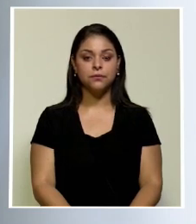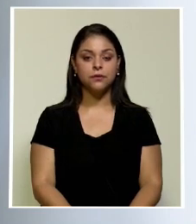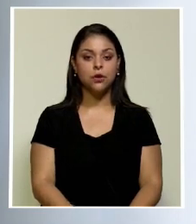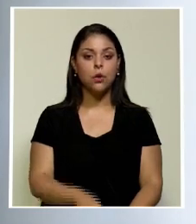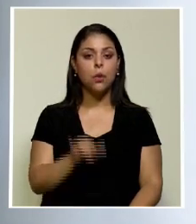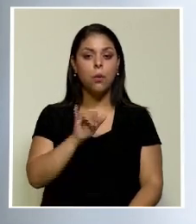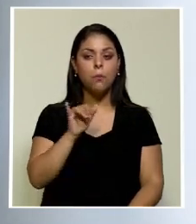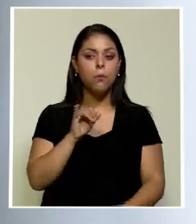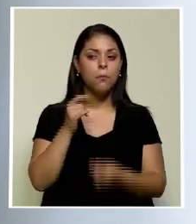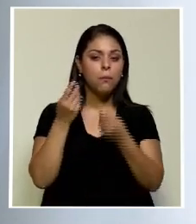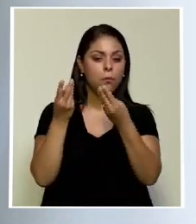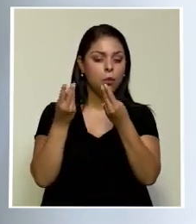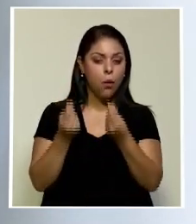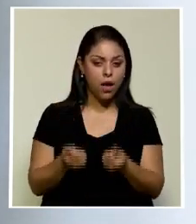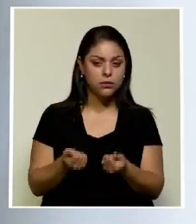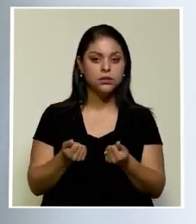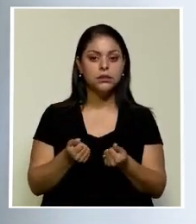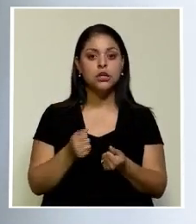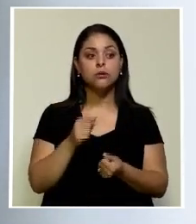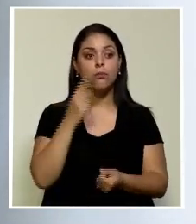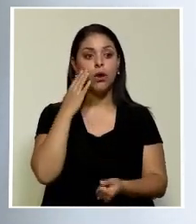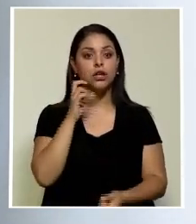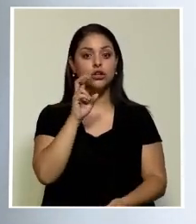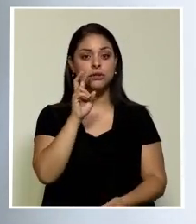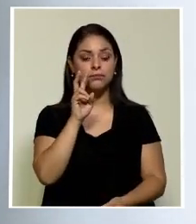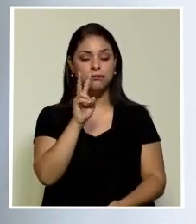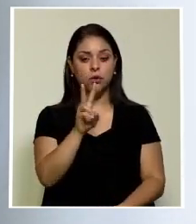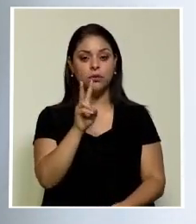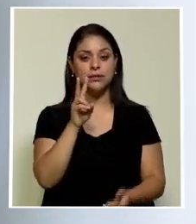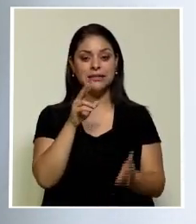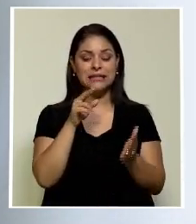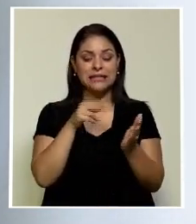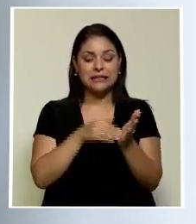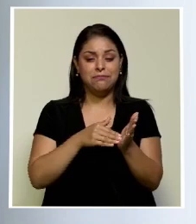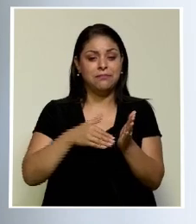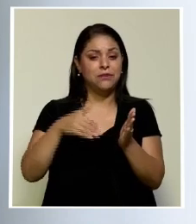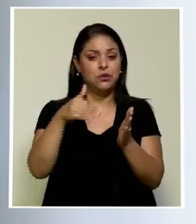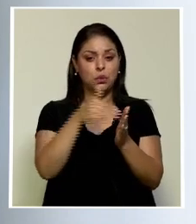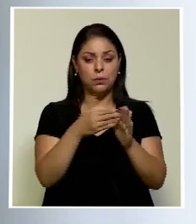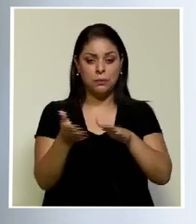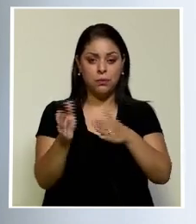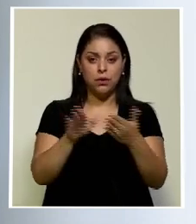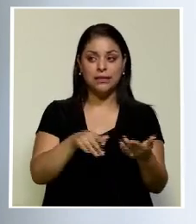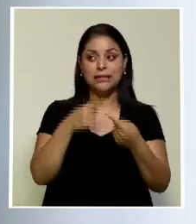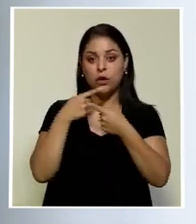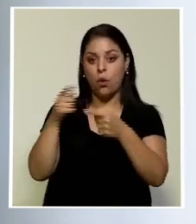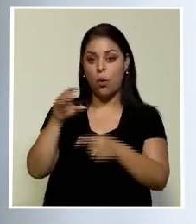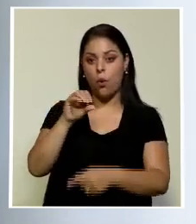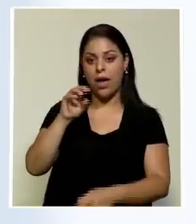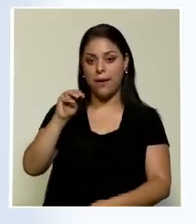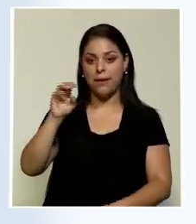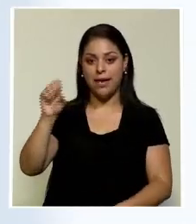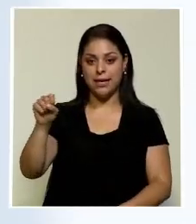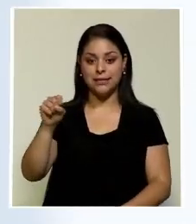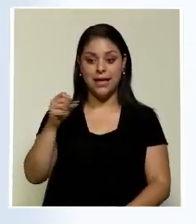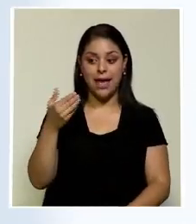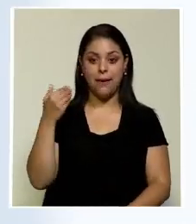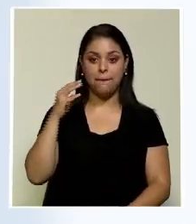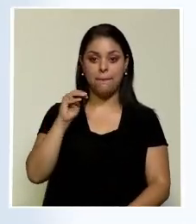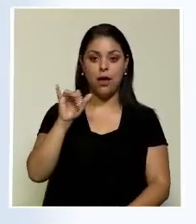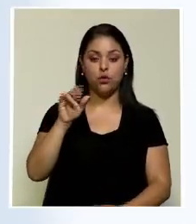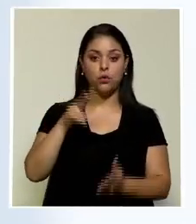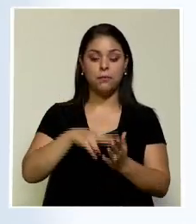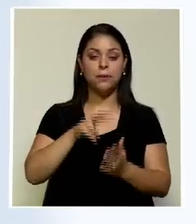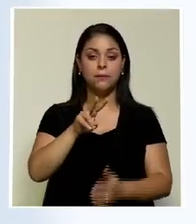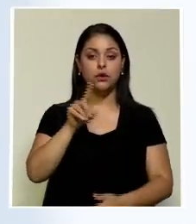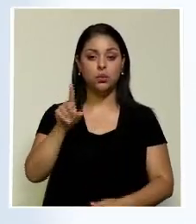las 3.400.000 muertes vinculadas al COVID-19 declaradas a la OMS en mayo de 2021, una cifra que